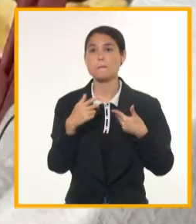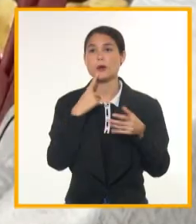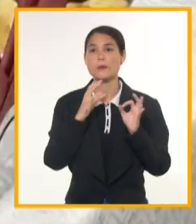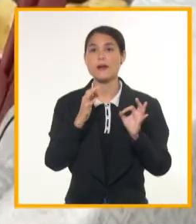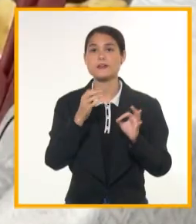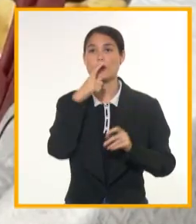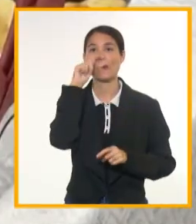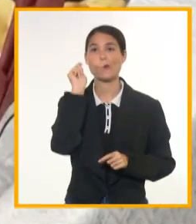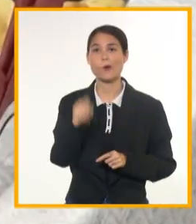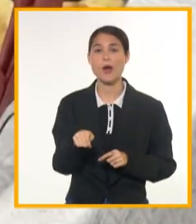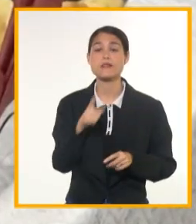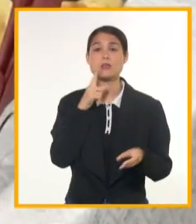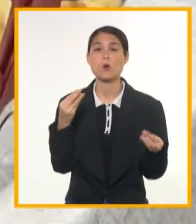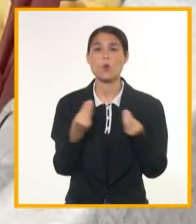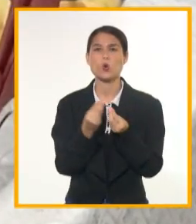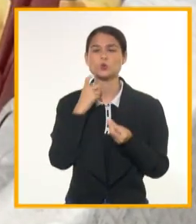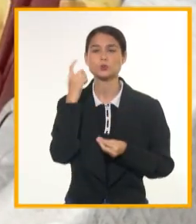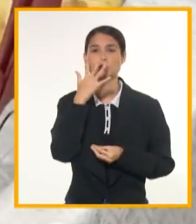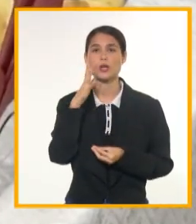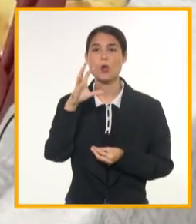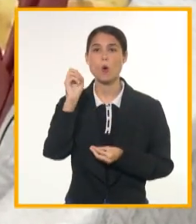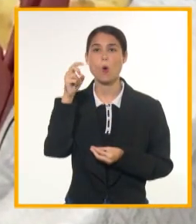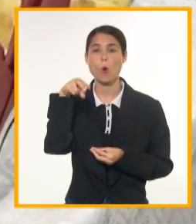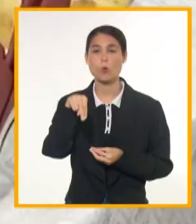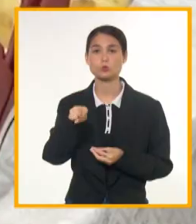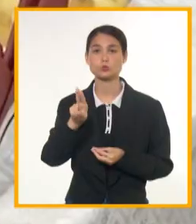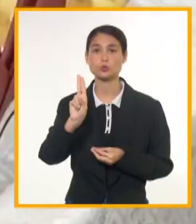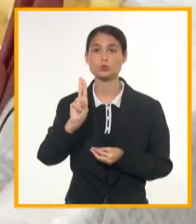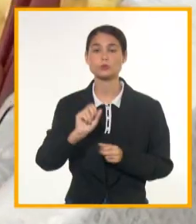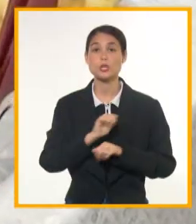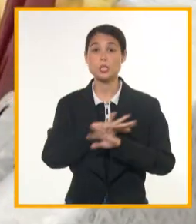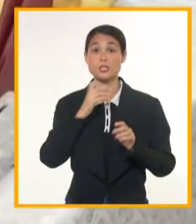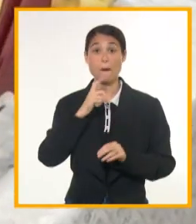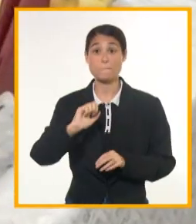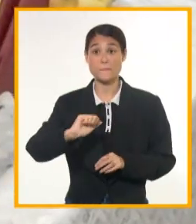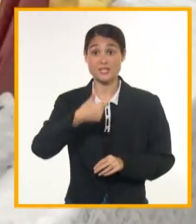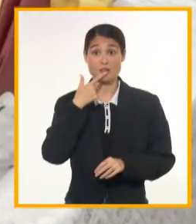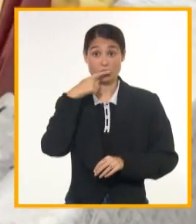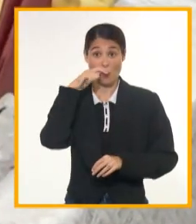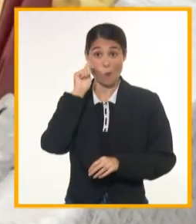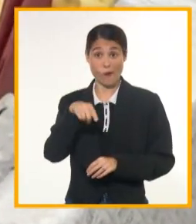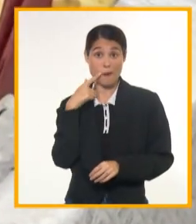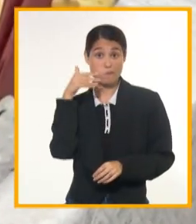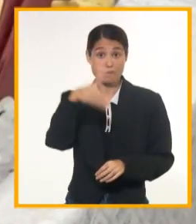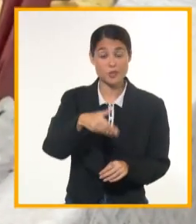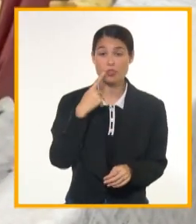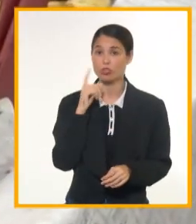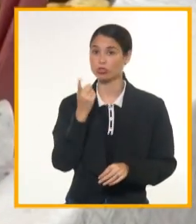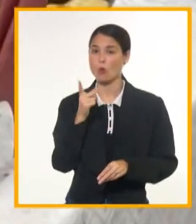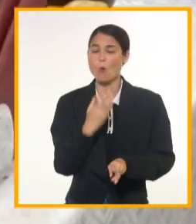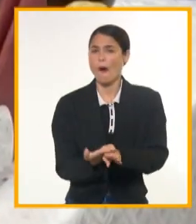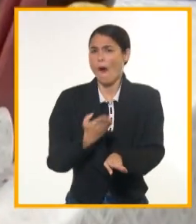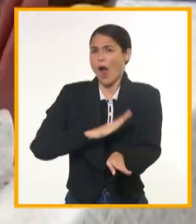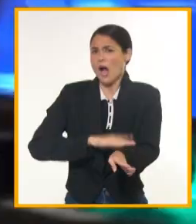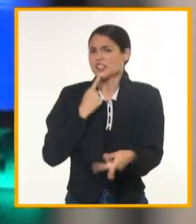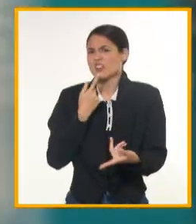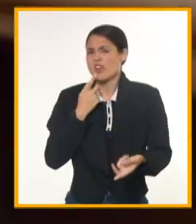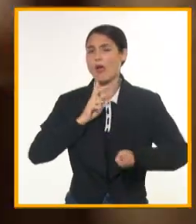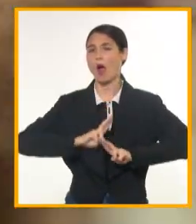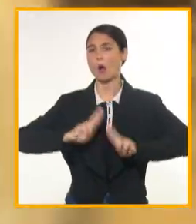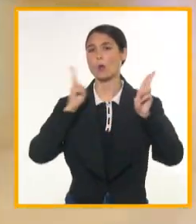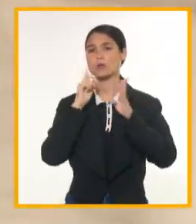de la ONU, sin el presidente ucraniano Volodymyr Zelensky, antes de cualquier negociación para un acuerdo de paz.